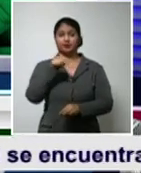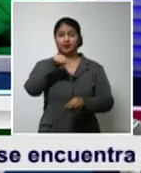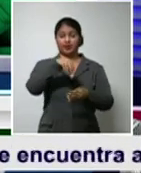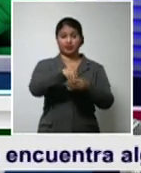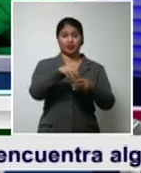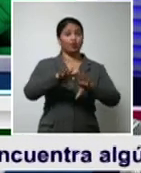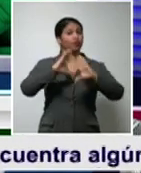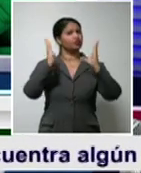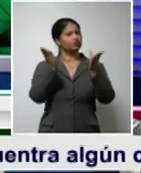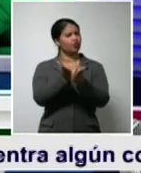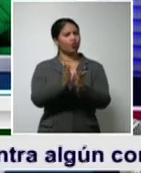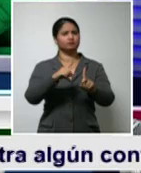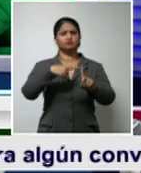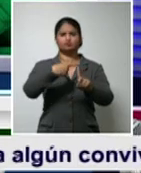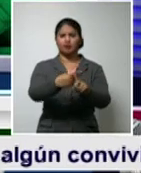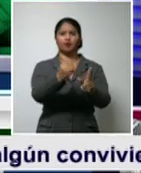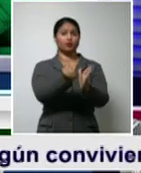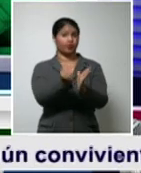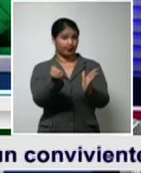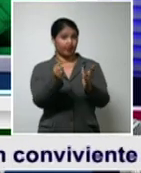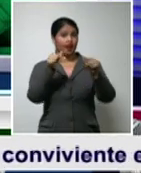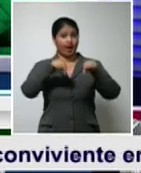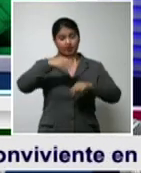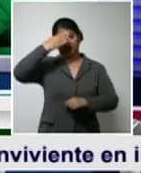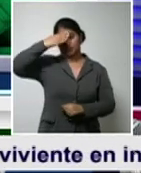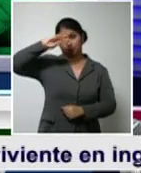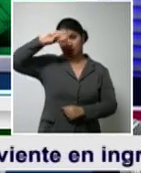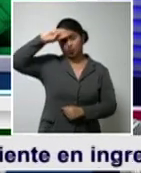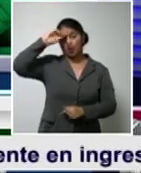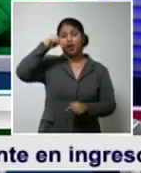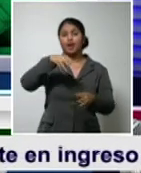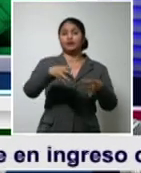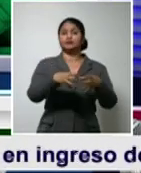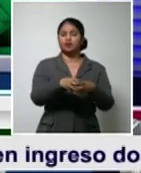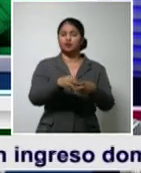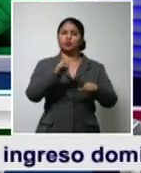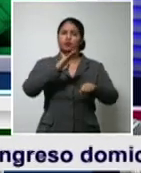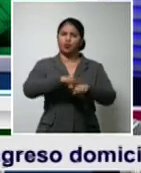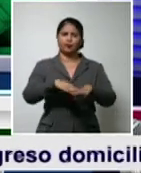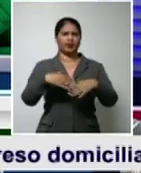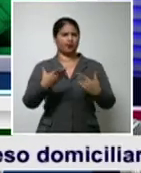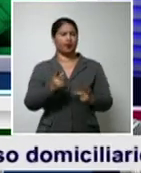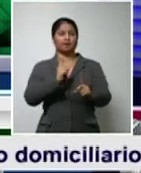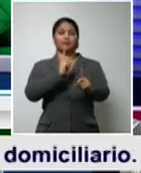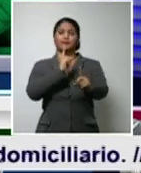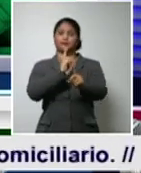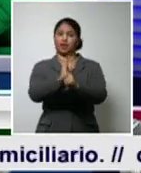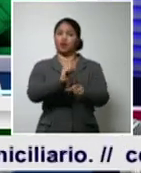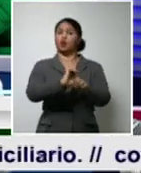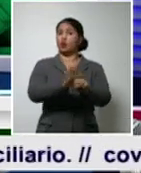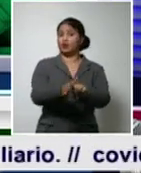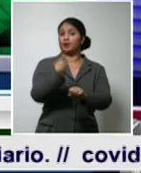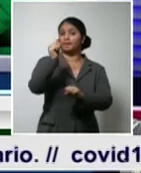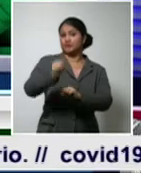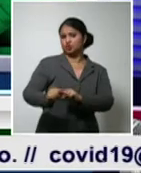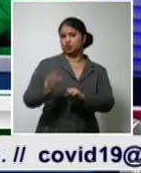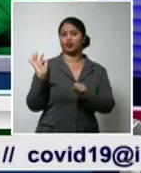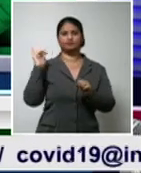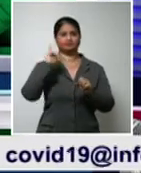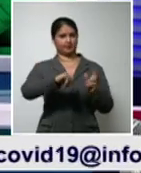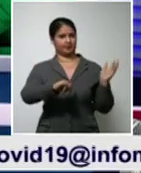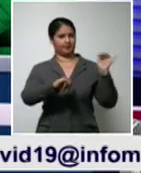casos diagnosticados en nuestro país pues han sido contactos previos con viajeros